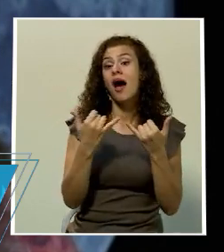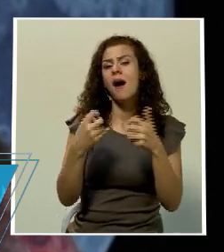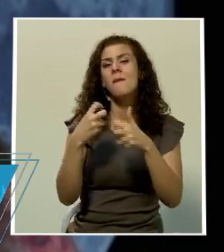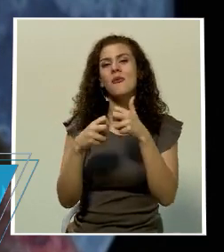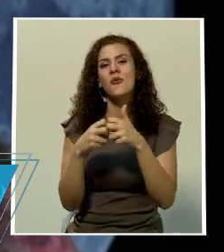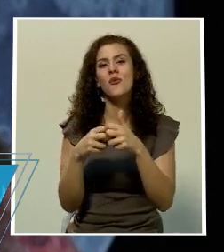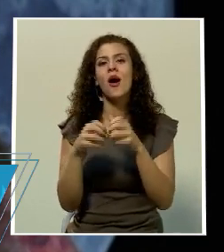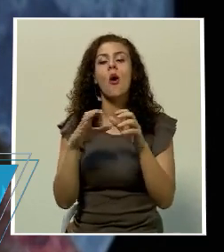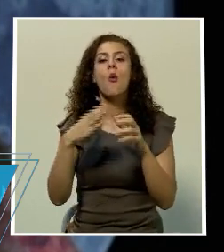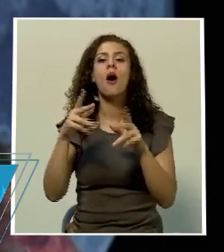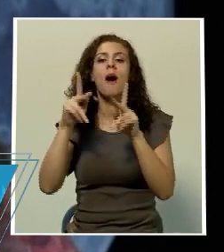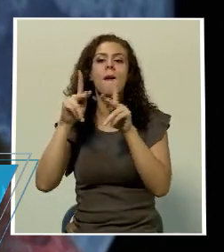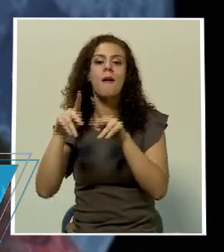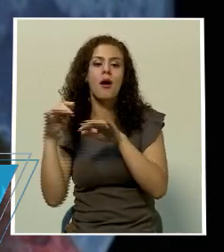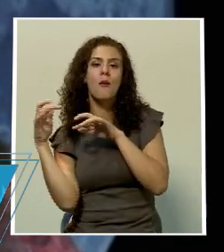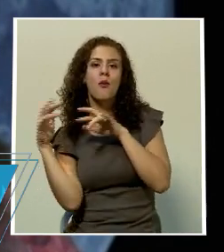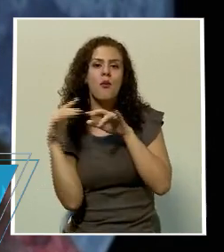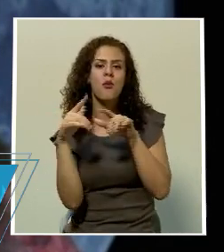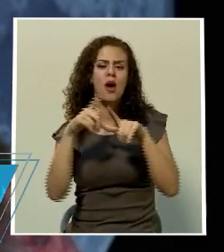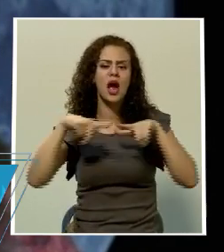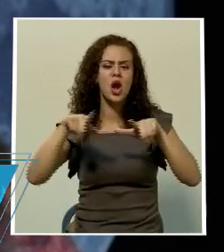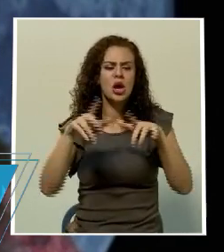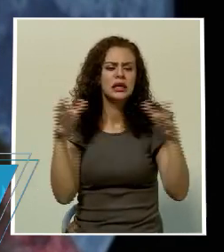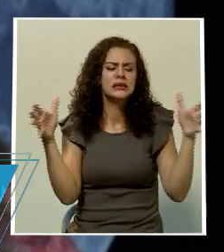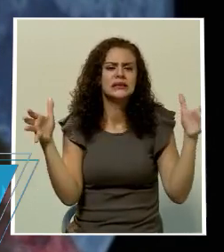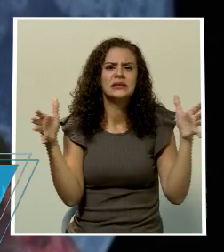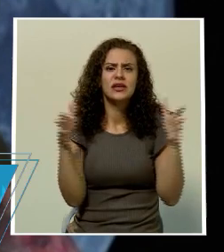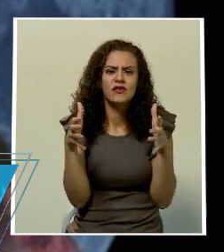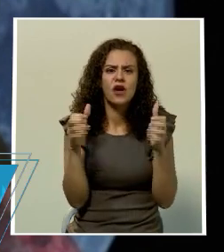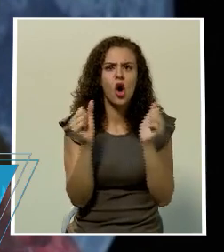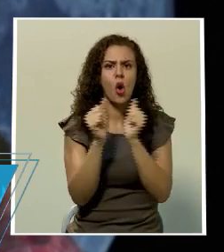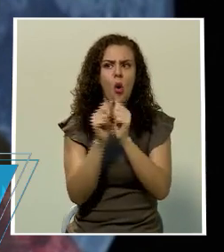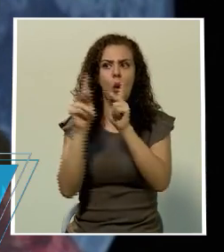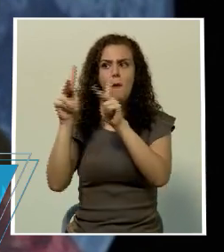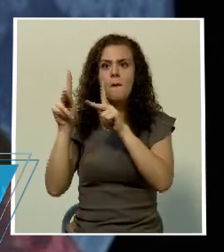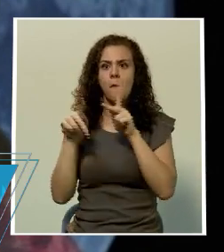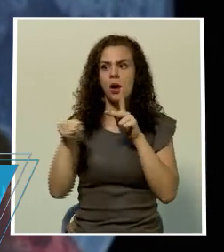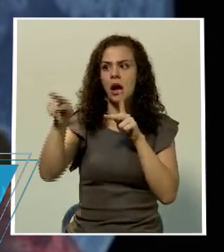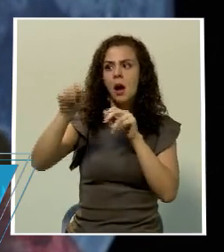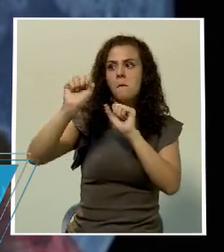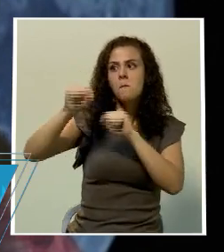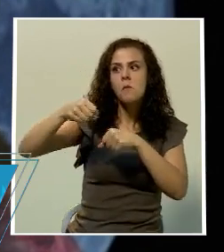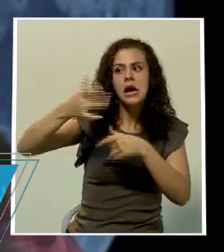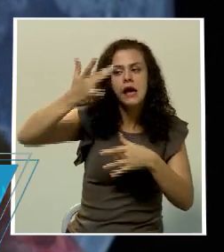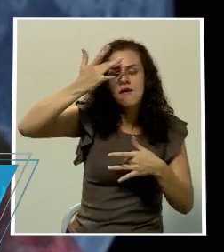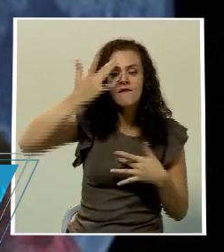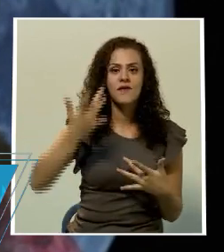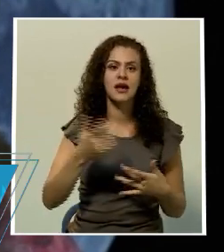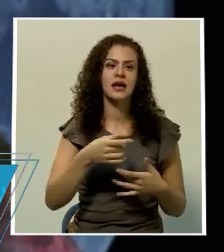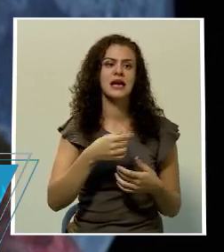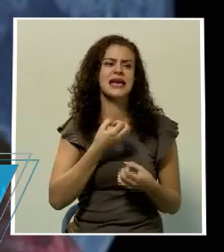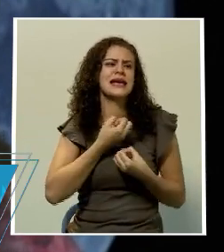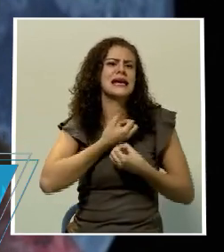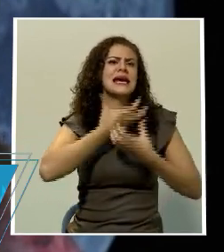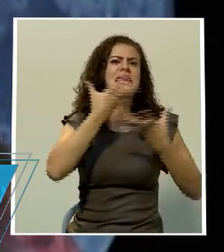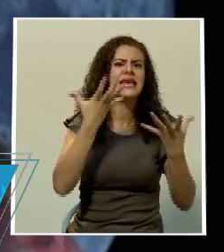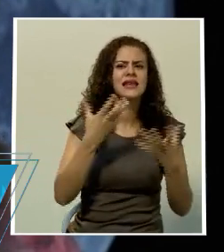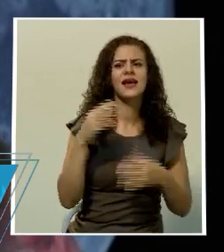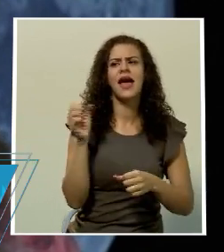ocurriendo es cuando la gente se reúne en espacios muy cerrados, con gente que incluso pueda estar enferma,